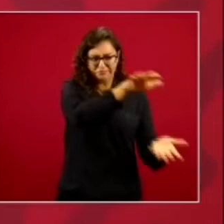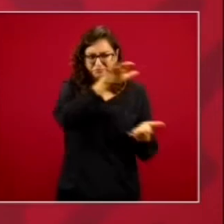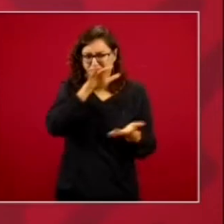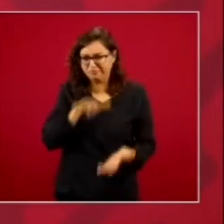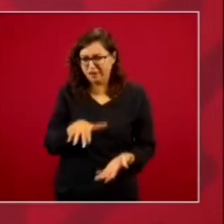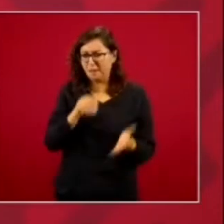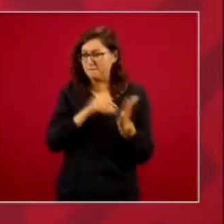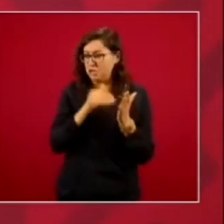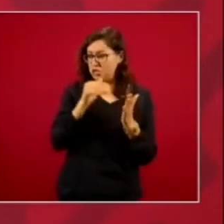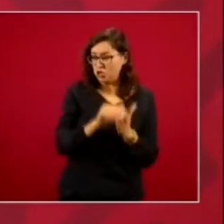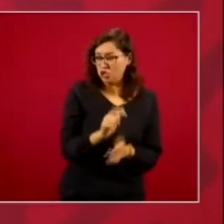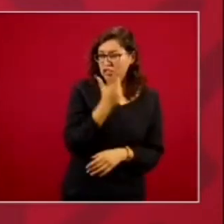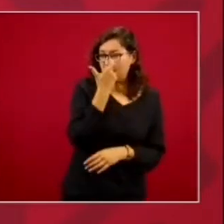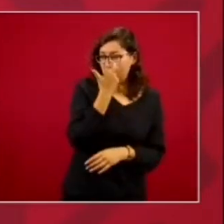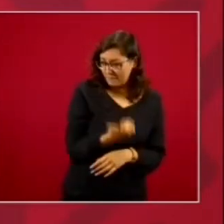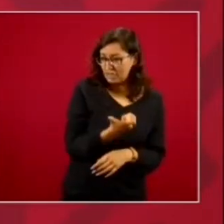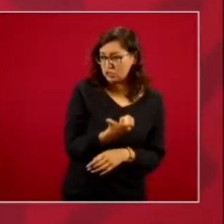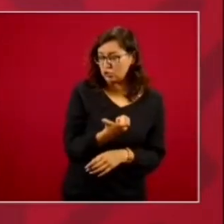y que